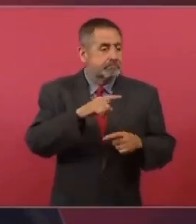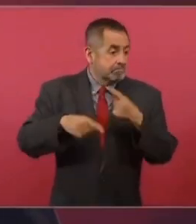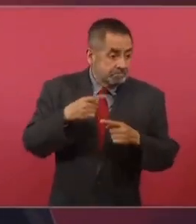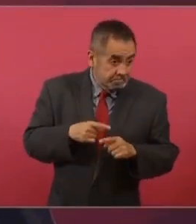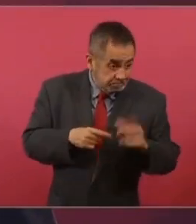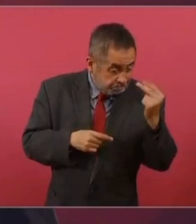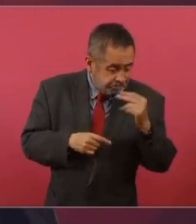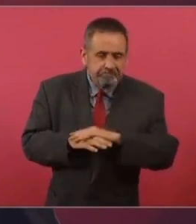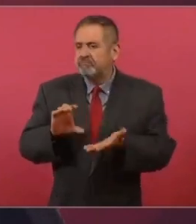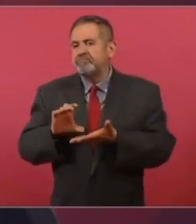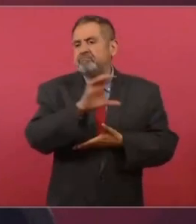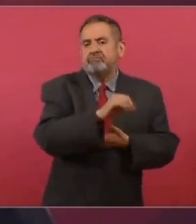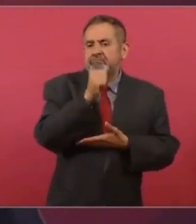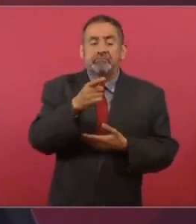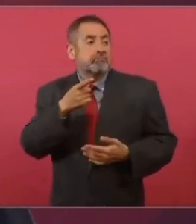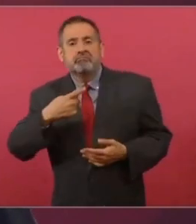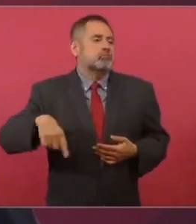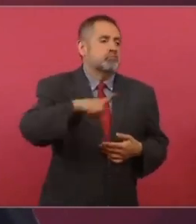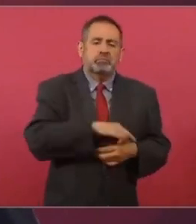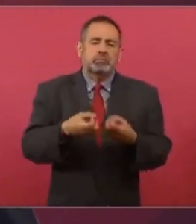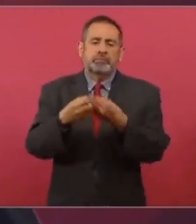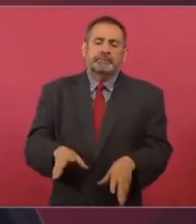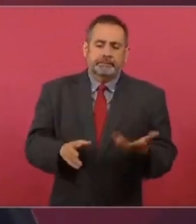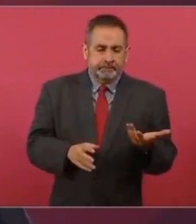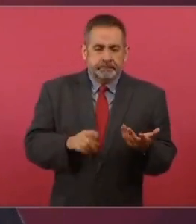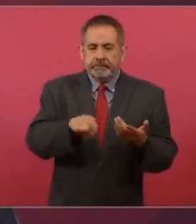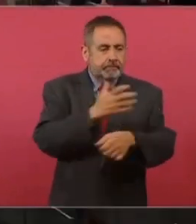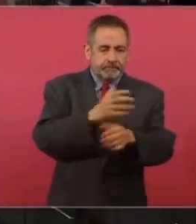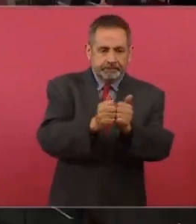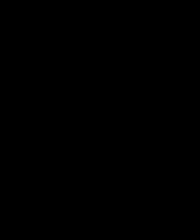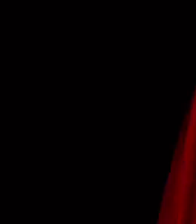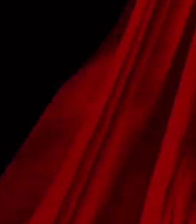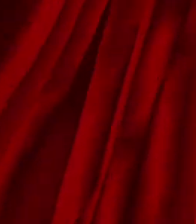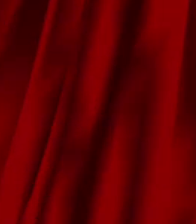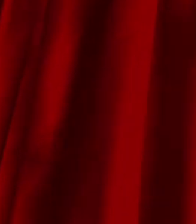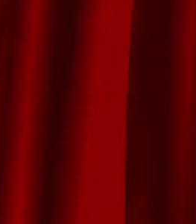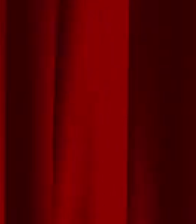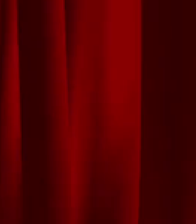no van a recibir nada y sí van a perjudicar pues a sus compañeros.